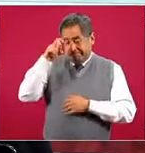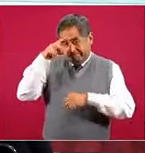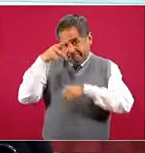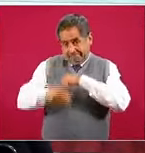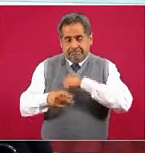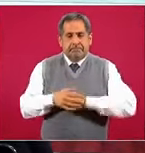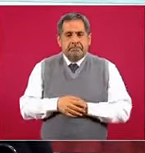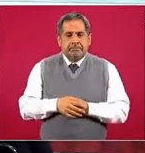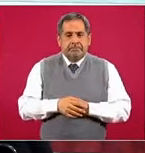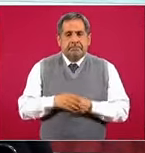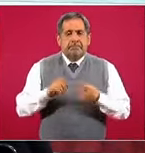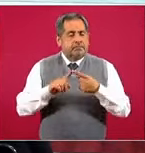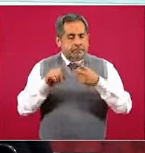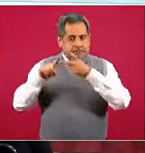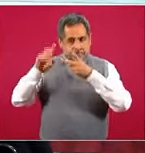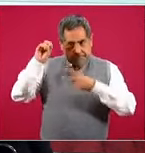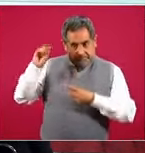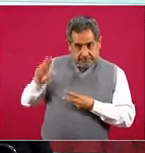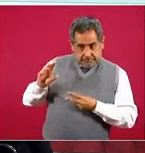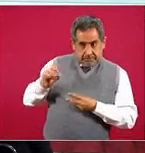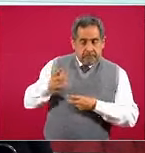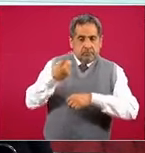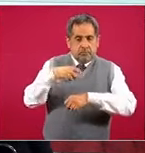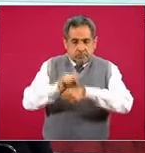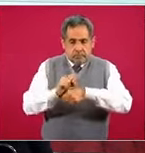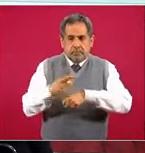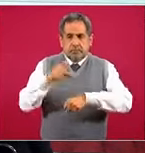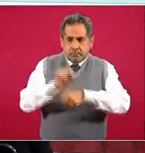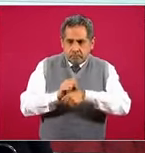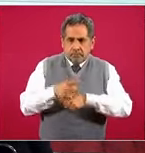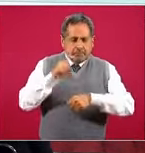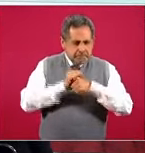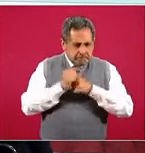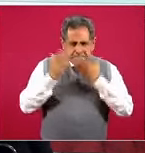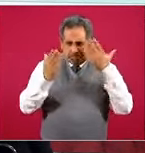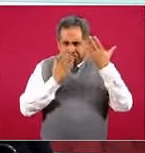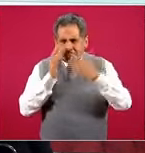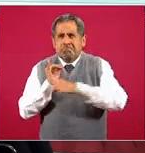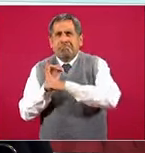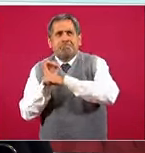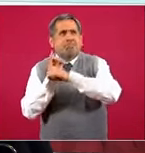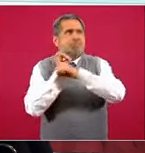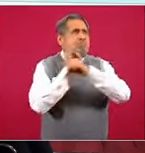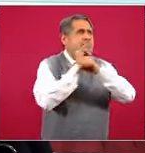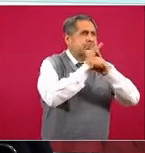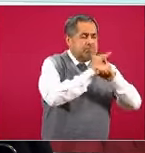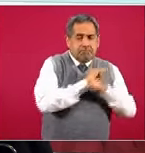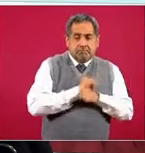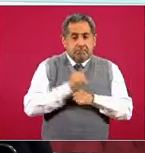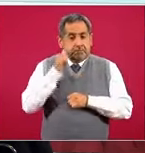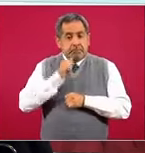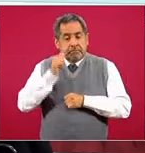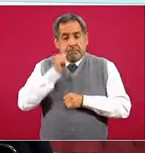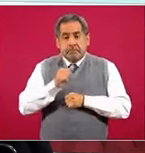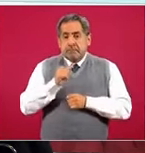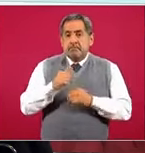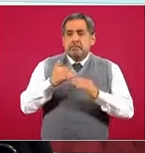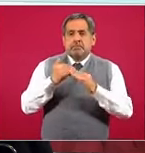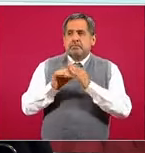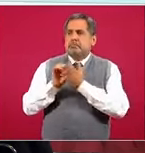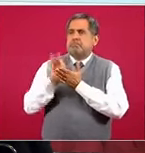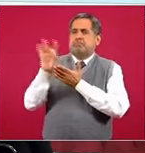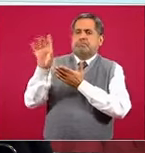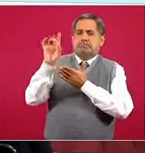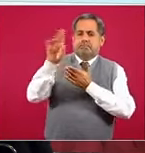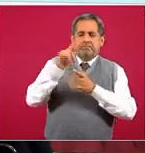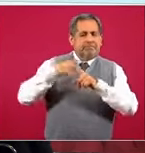realiza de forma semanal y se publica de forma quincenal. Cada semana se les envía a las personas titulares de